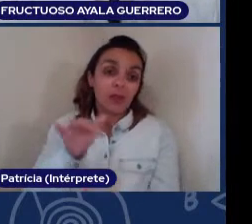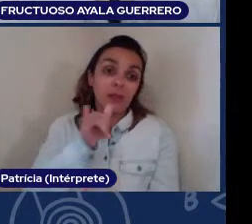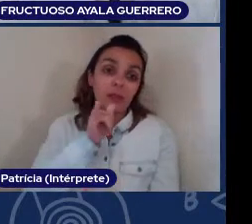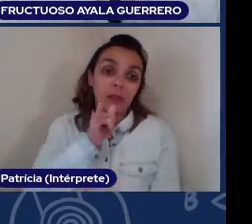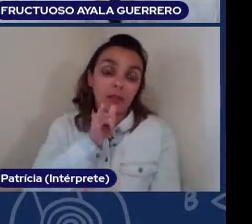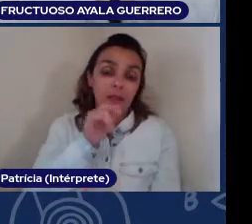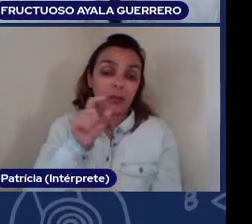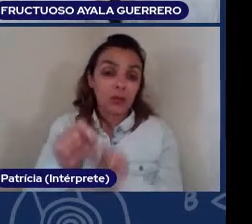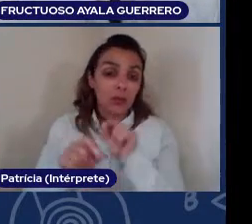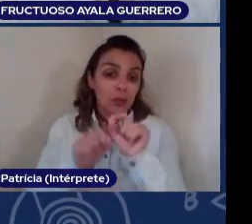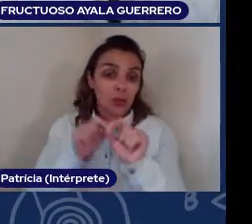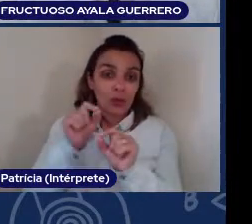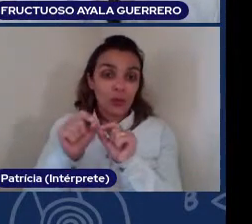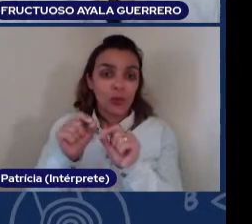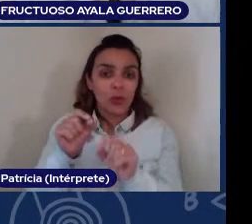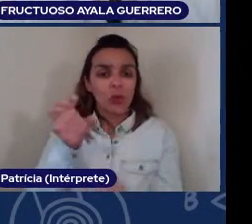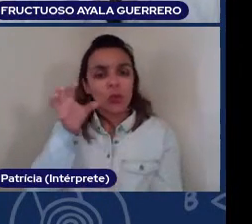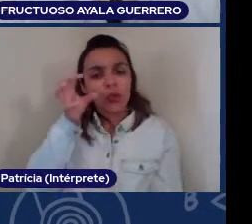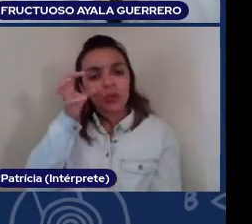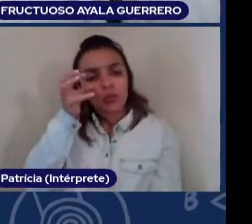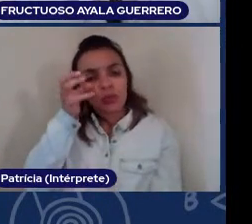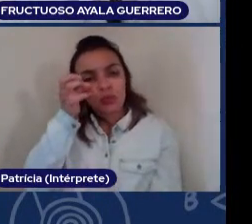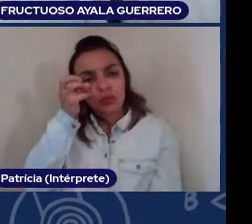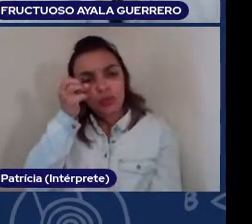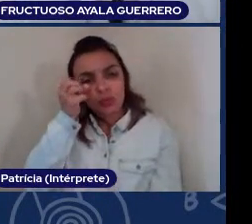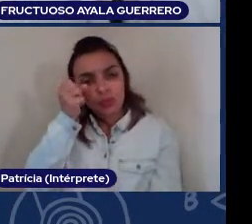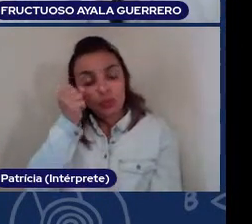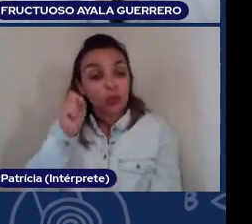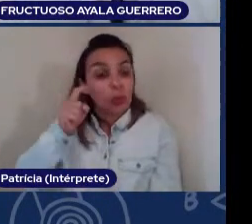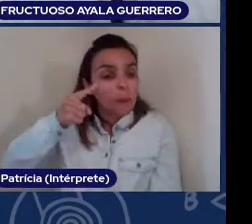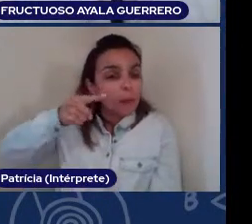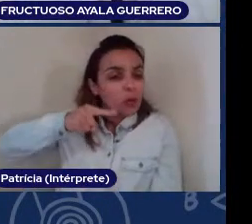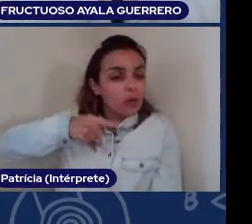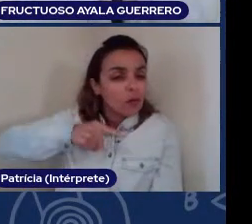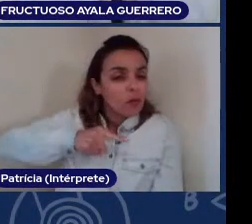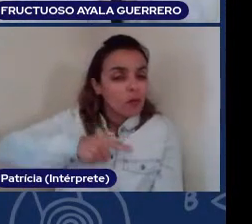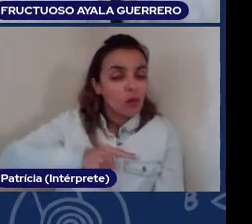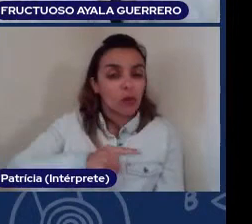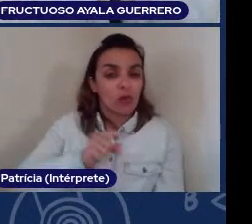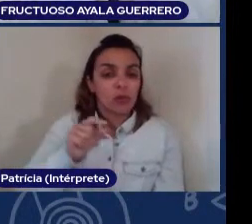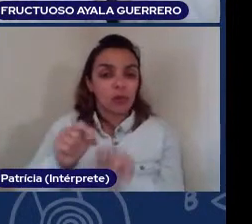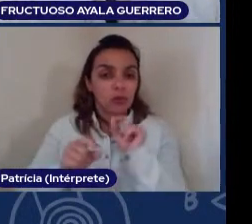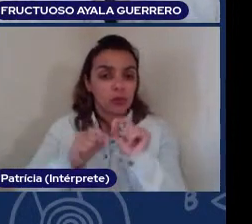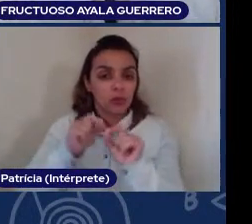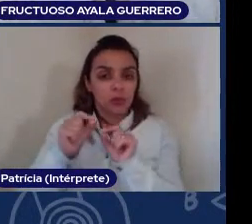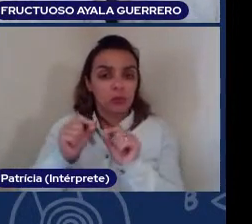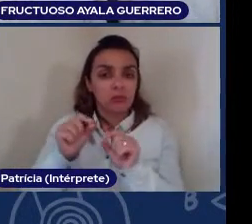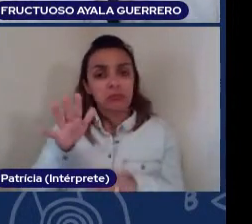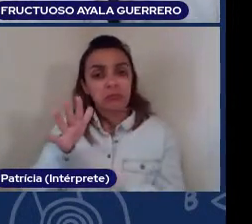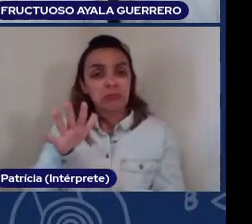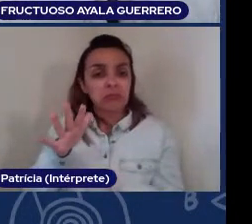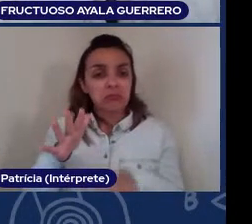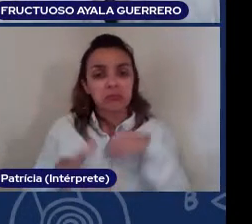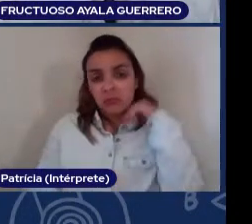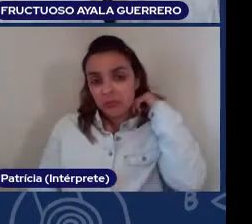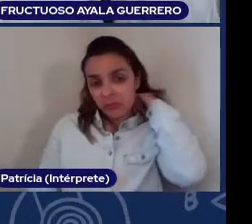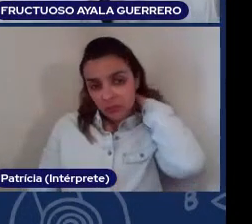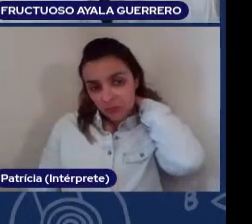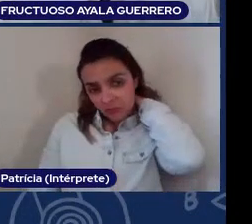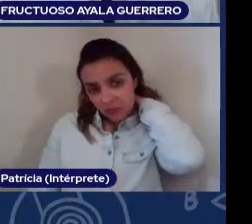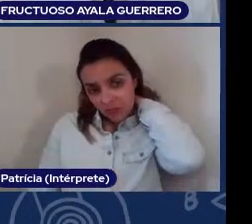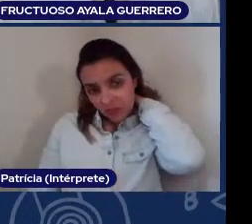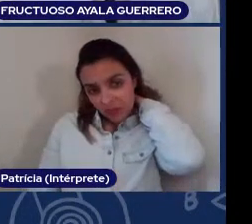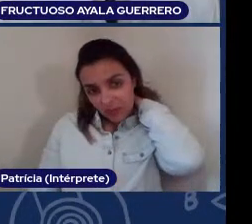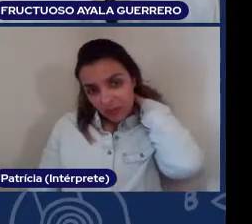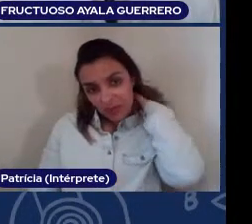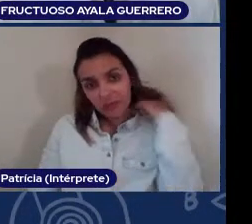fase de sueño MOR, que en promedio dura alrededor de